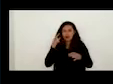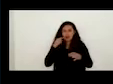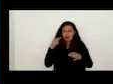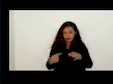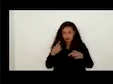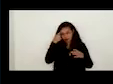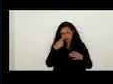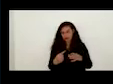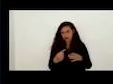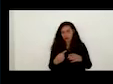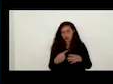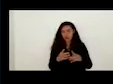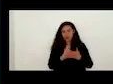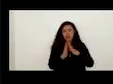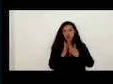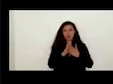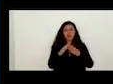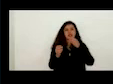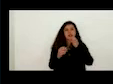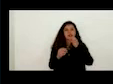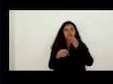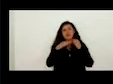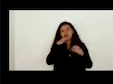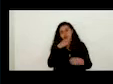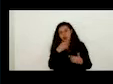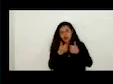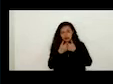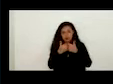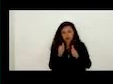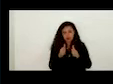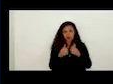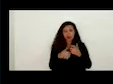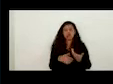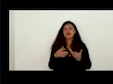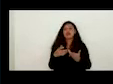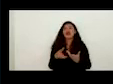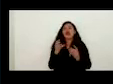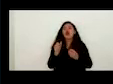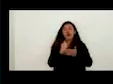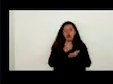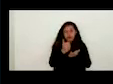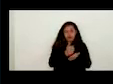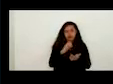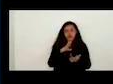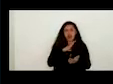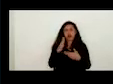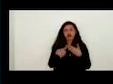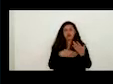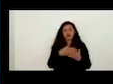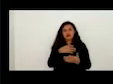maíz como un cereal, el pan, volvemos al mismo, de trigo o el arroz, tienen un aporte de proteína muy